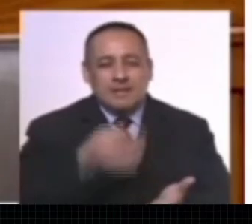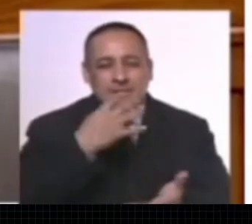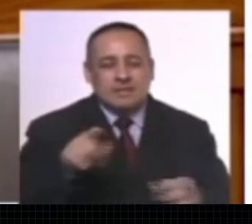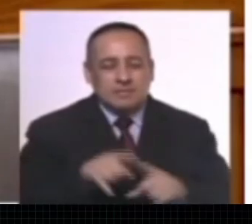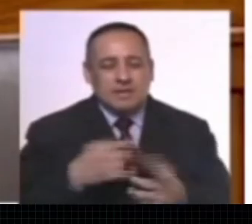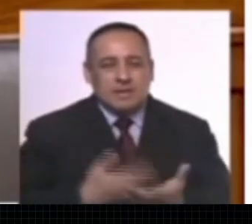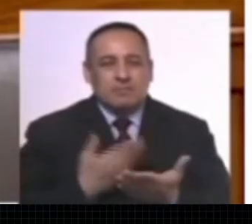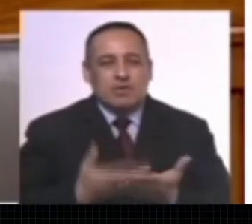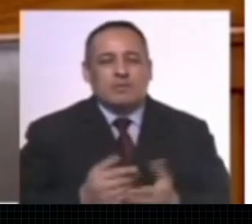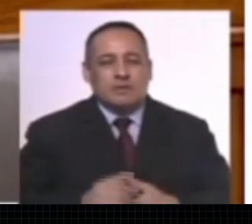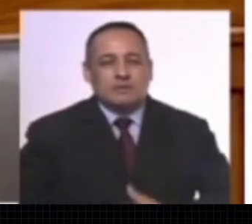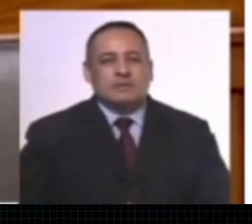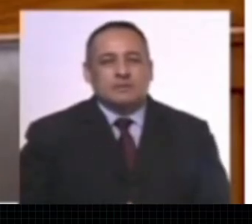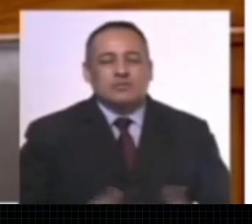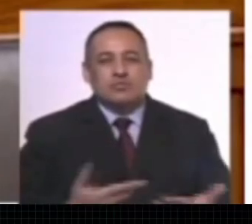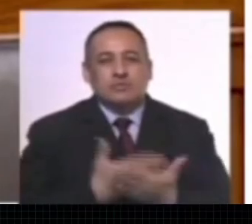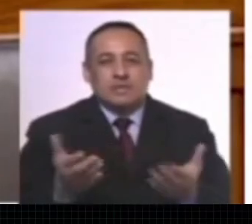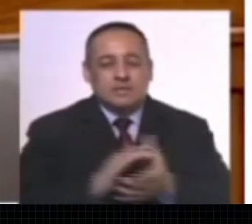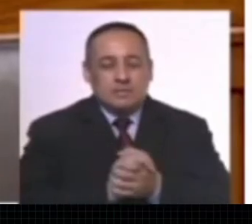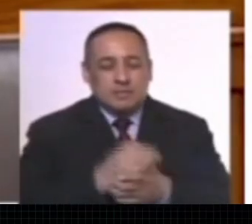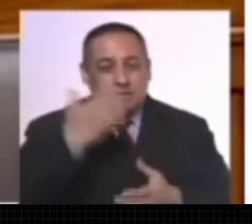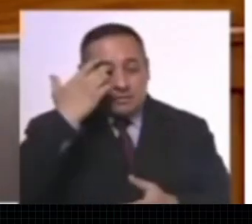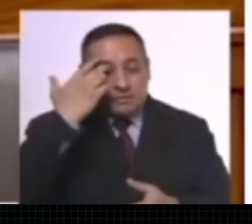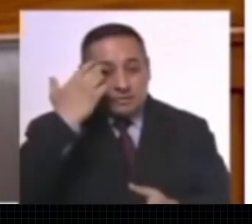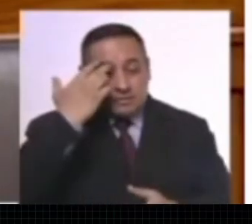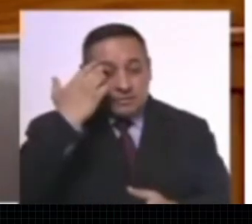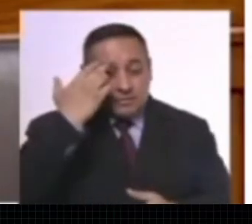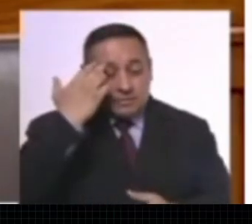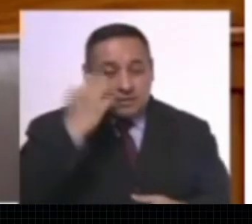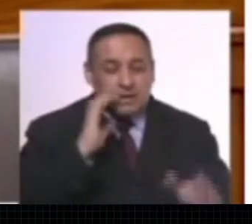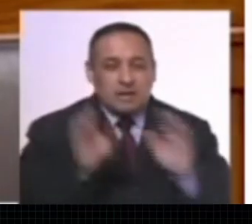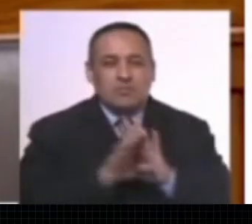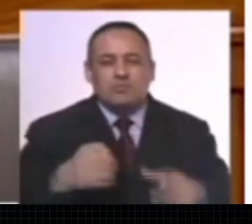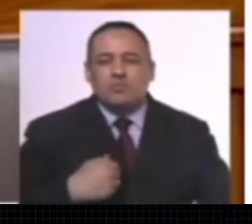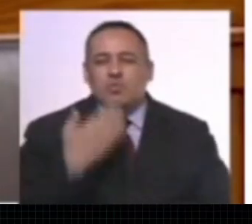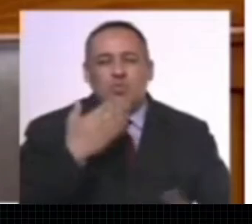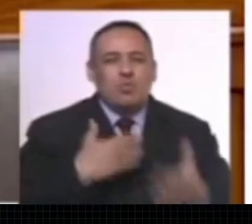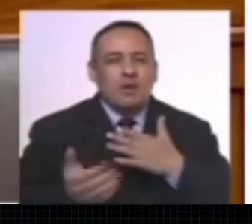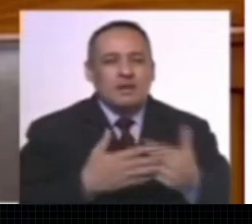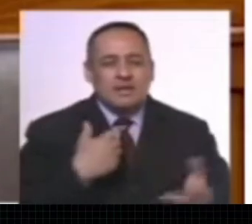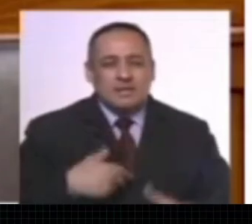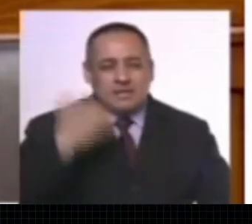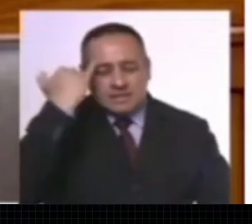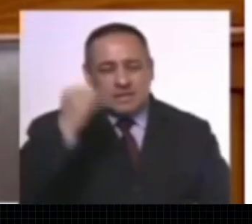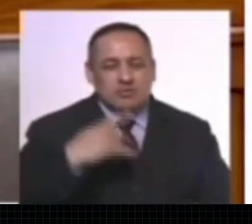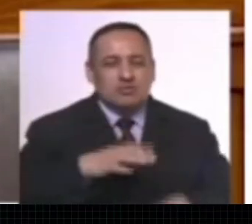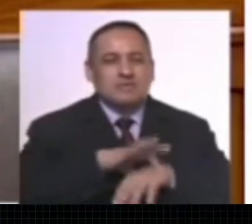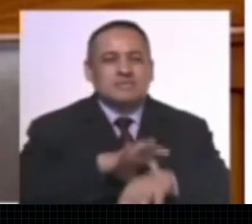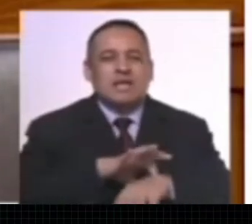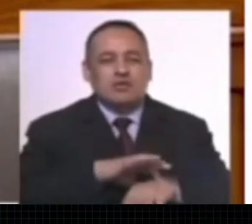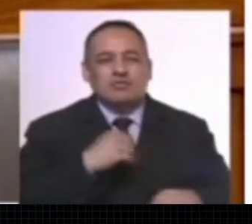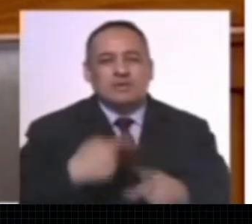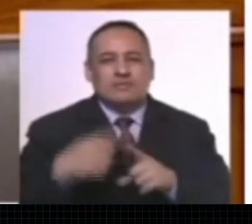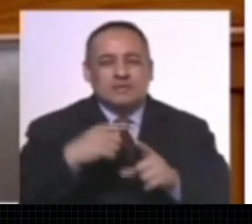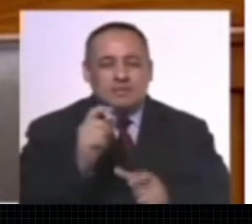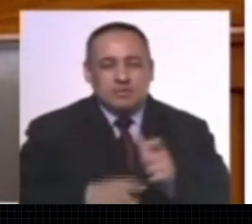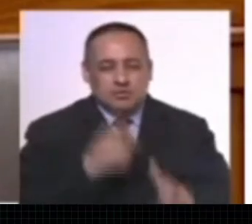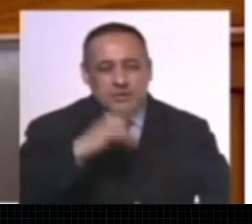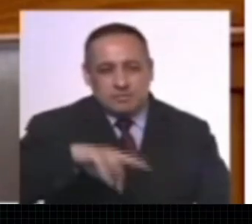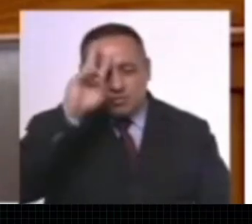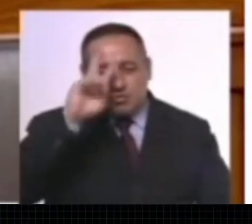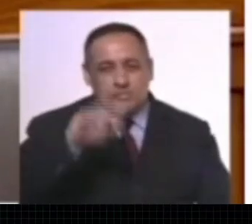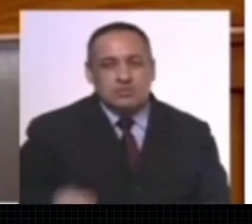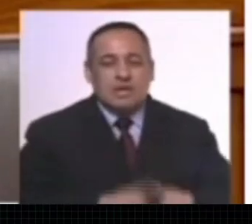medicamentos y pruebas. Colegas, aquí no importa la ideología, sino la salud de todos los